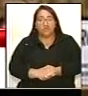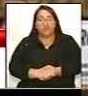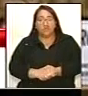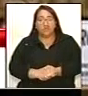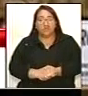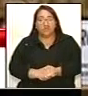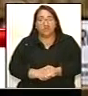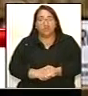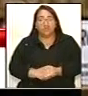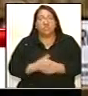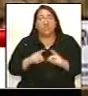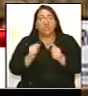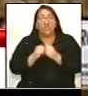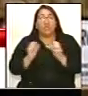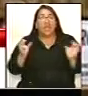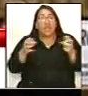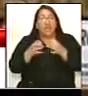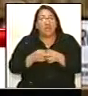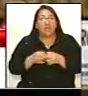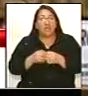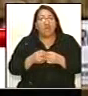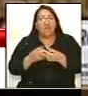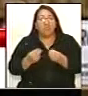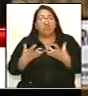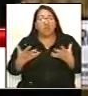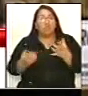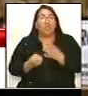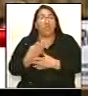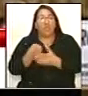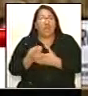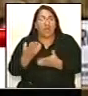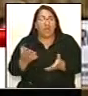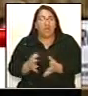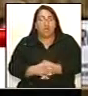con equipamiento, con tecnología. Yo quisiera...